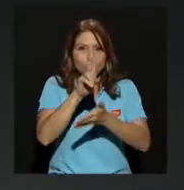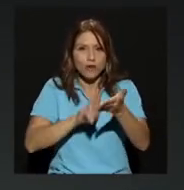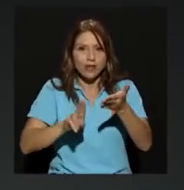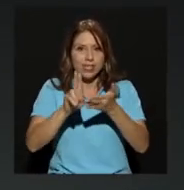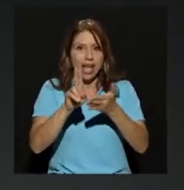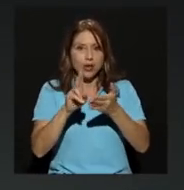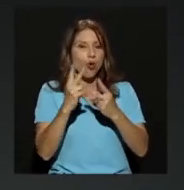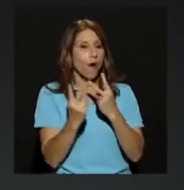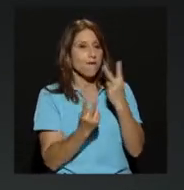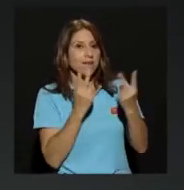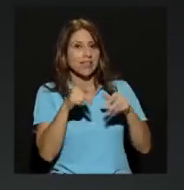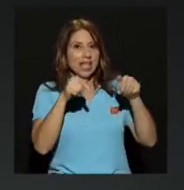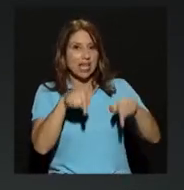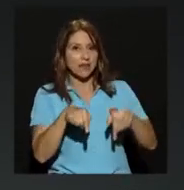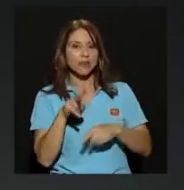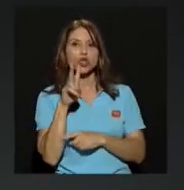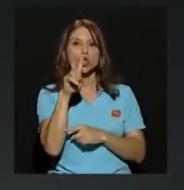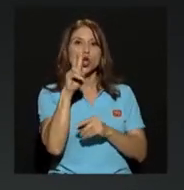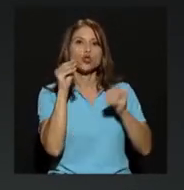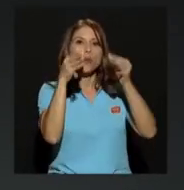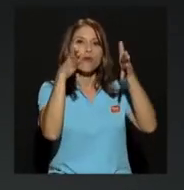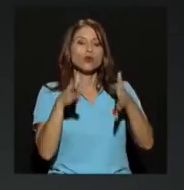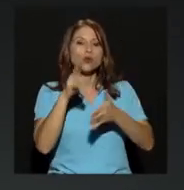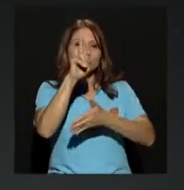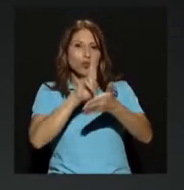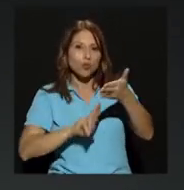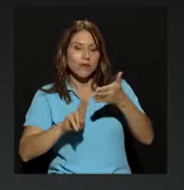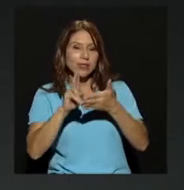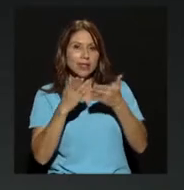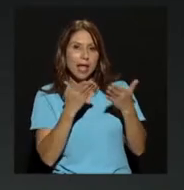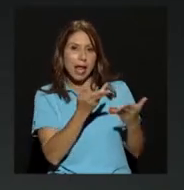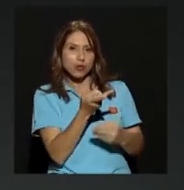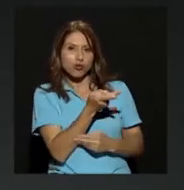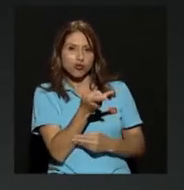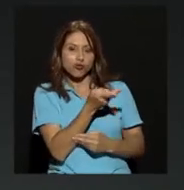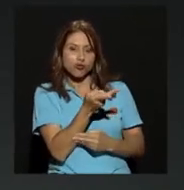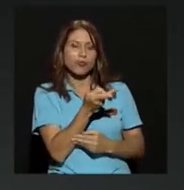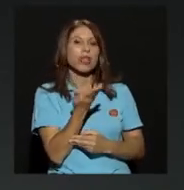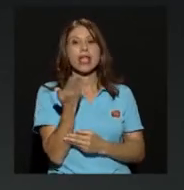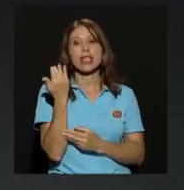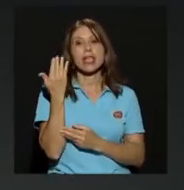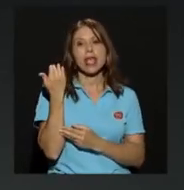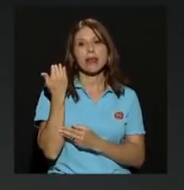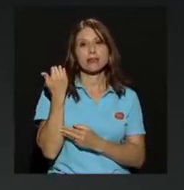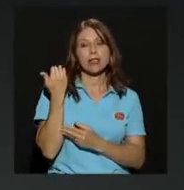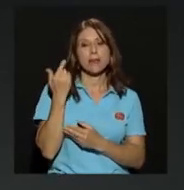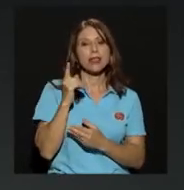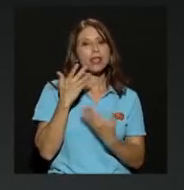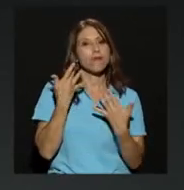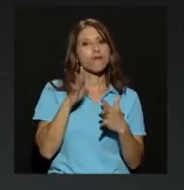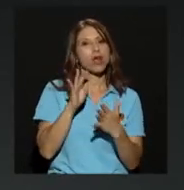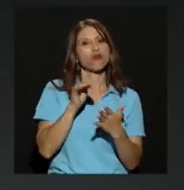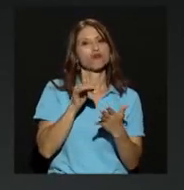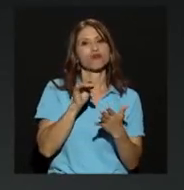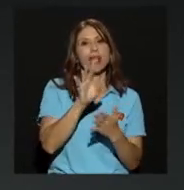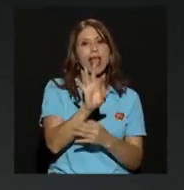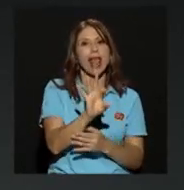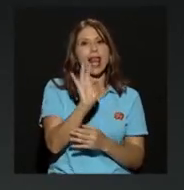dos profesores universitarios que fueron electos recientemente, tal vez